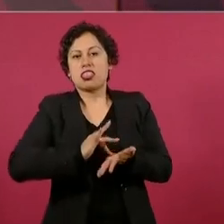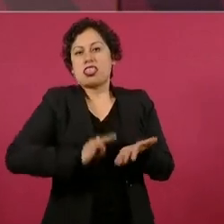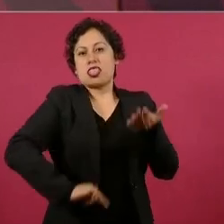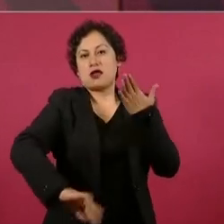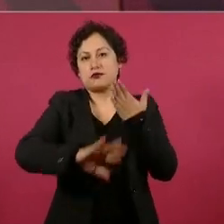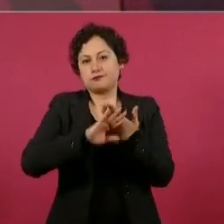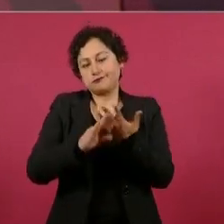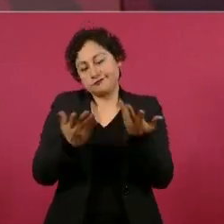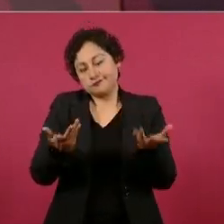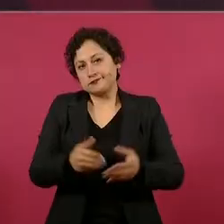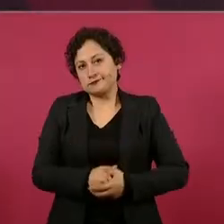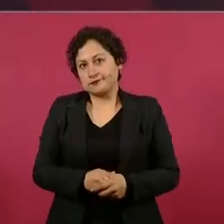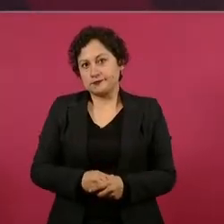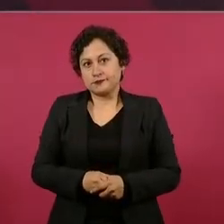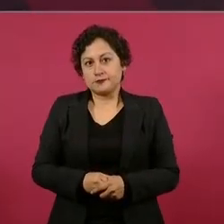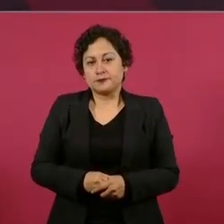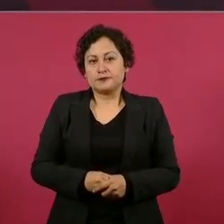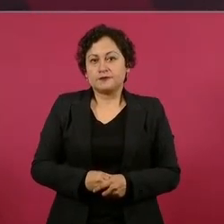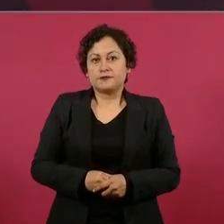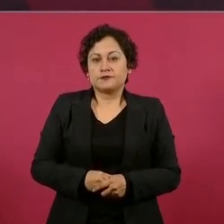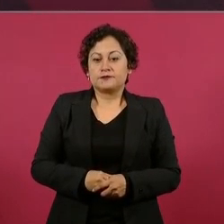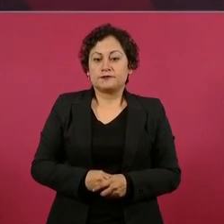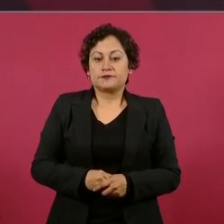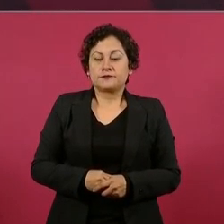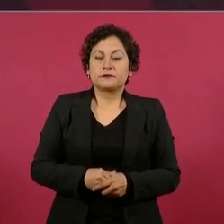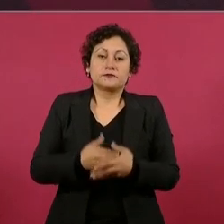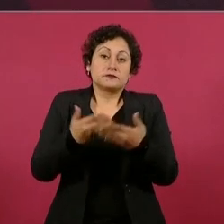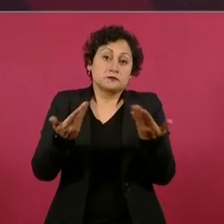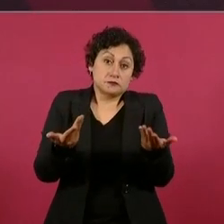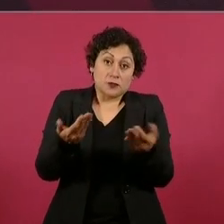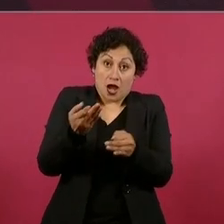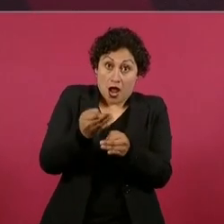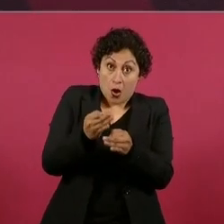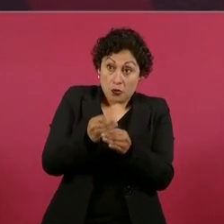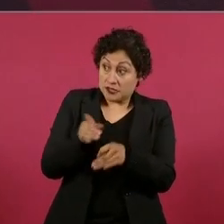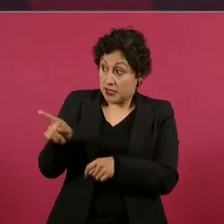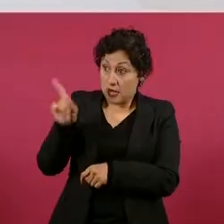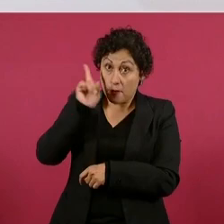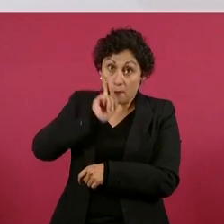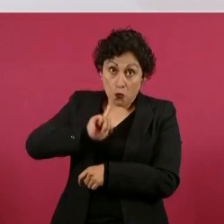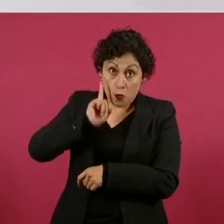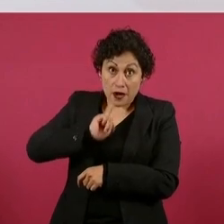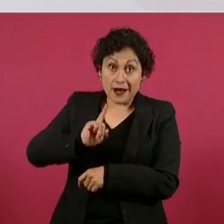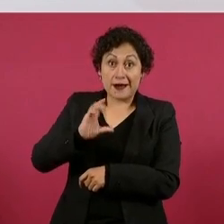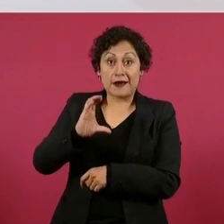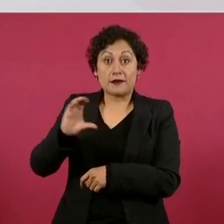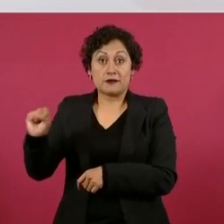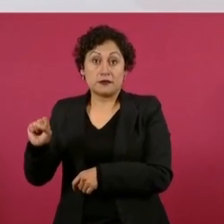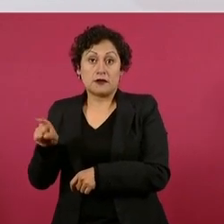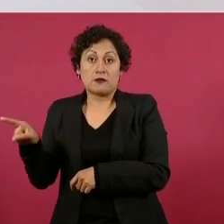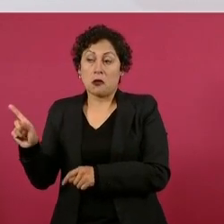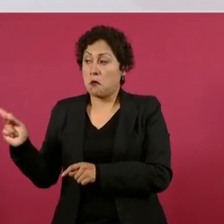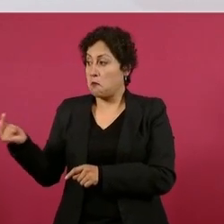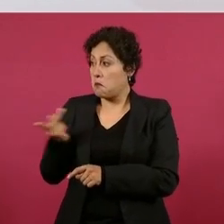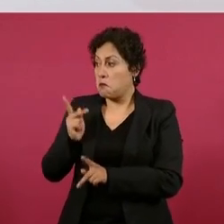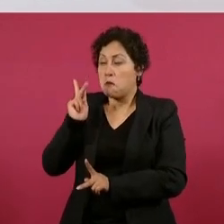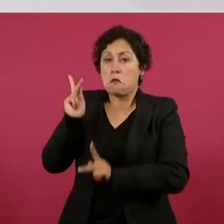Y con Claudia, pues platicamos bastante.